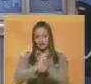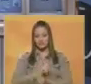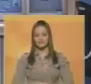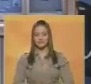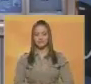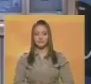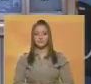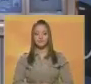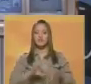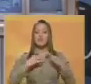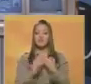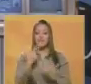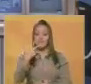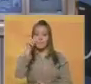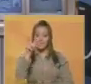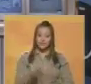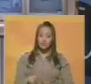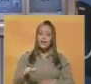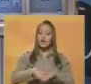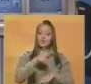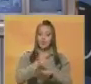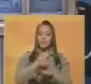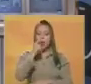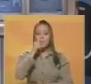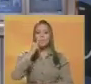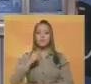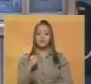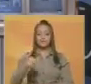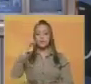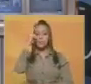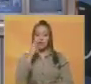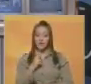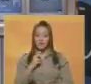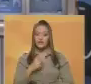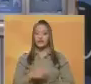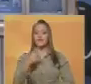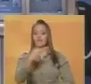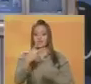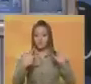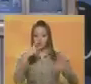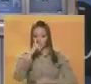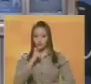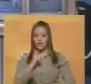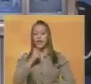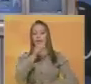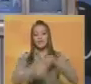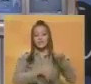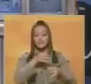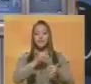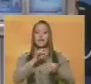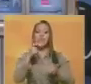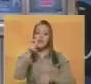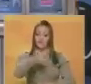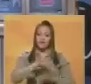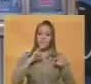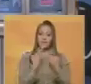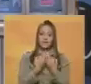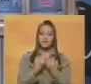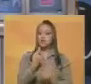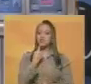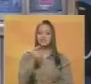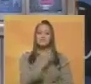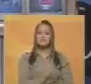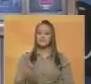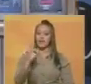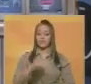Familiares de los tres presuntos responsables de la muerte del oficial de la policía bolivariana Hamilton José Gil, de 28 años, aseguran que sus parientes eran inocentes.